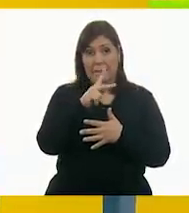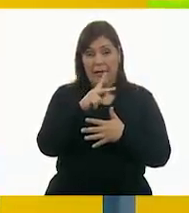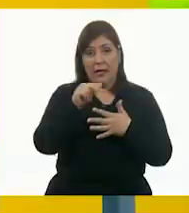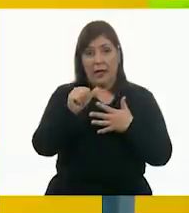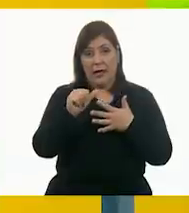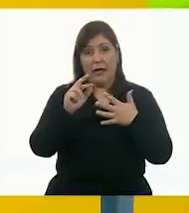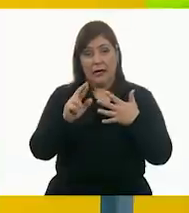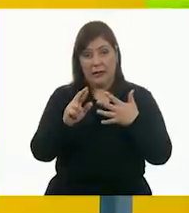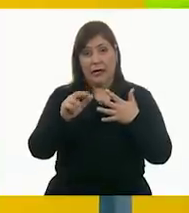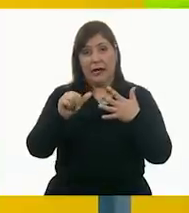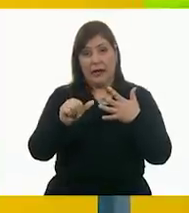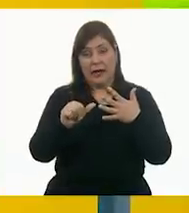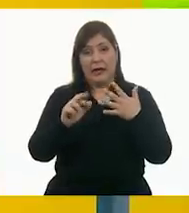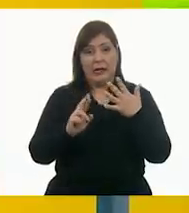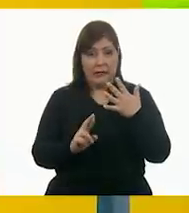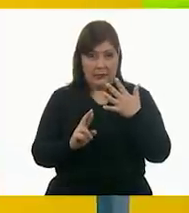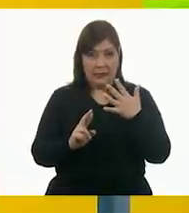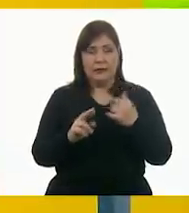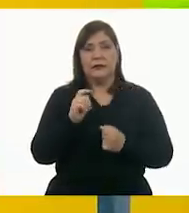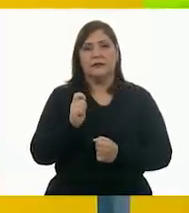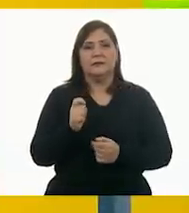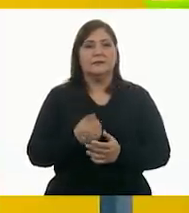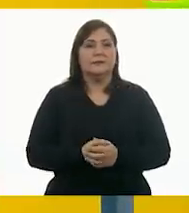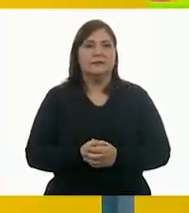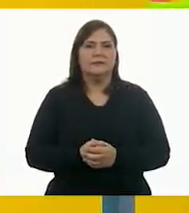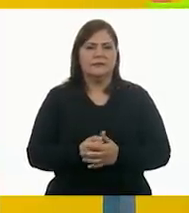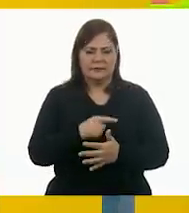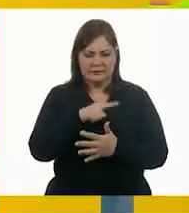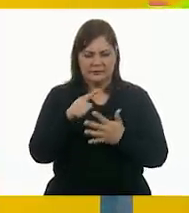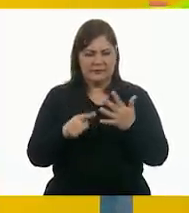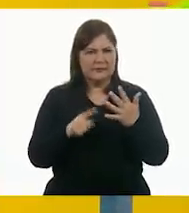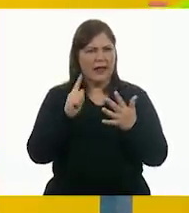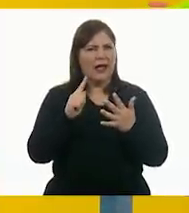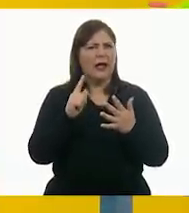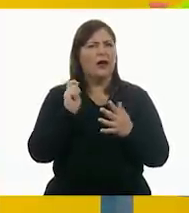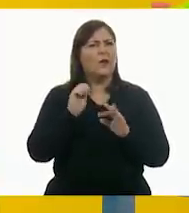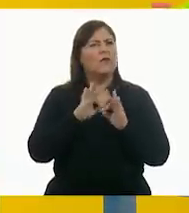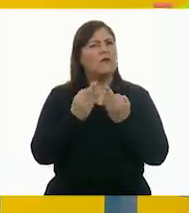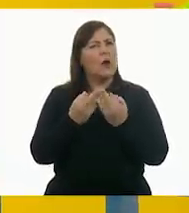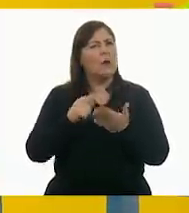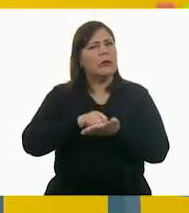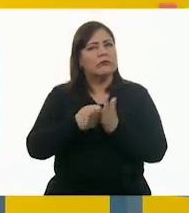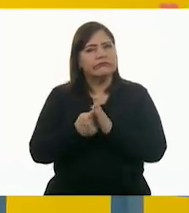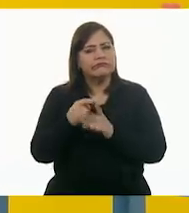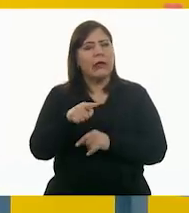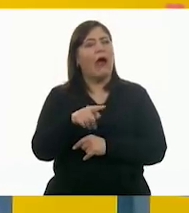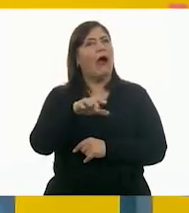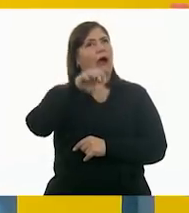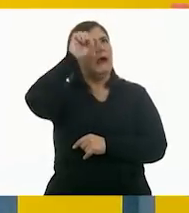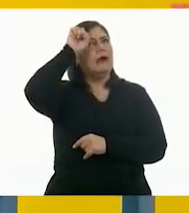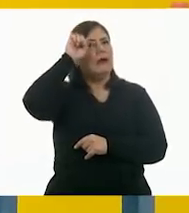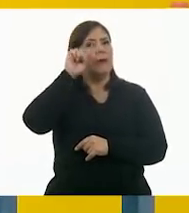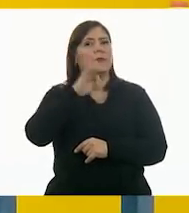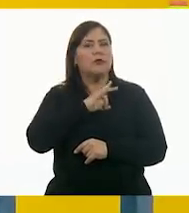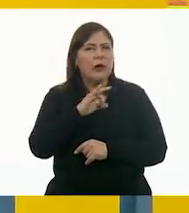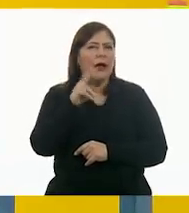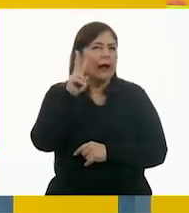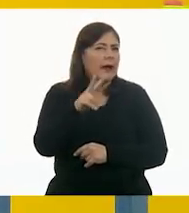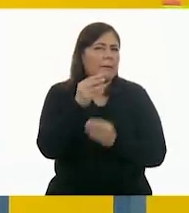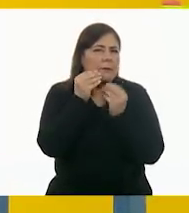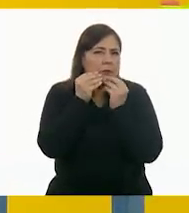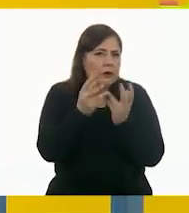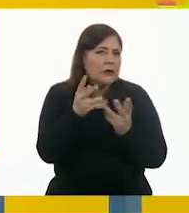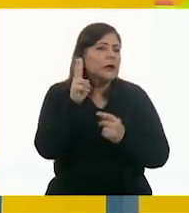R, A, R. Uh-huh. Y esta técnica es como muy bonita,